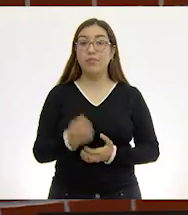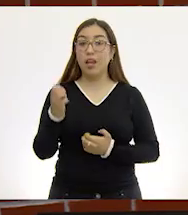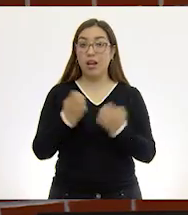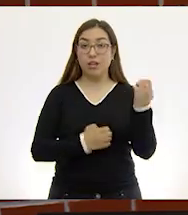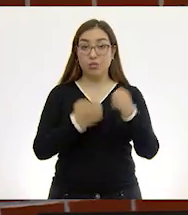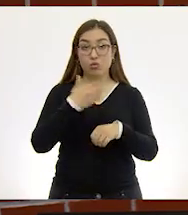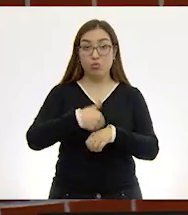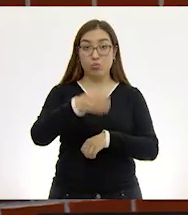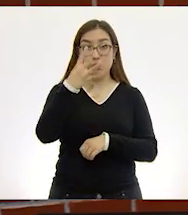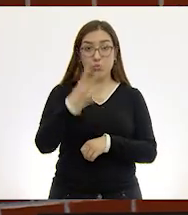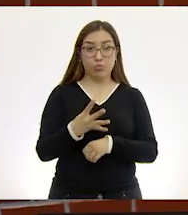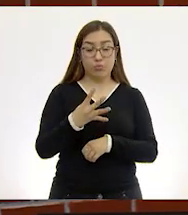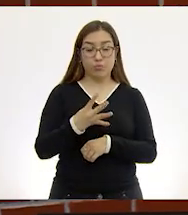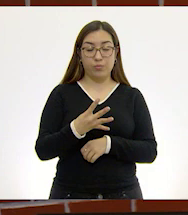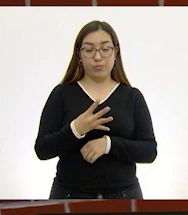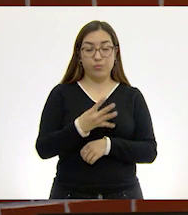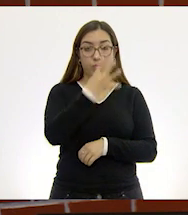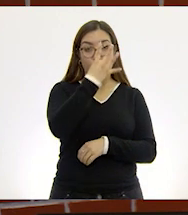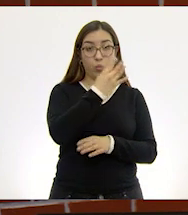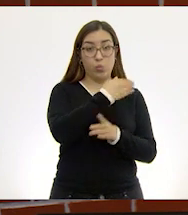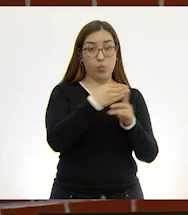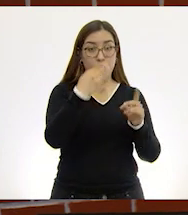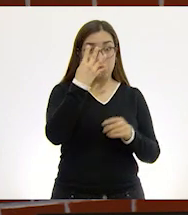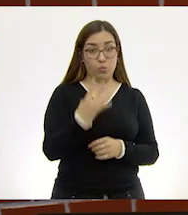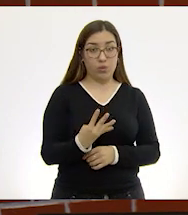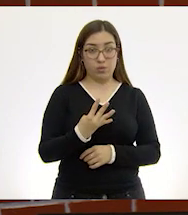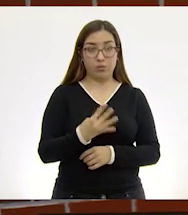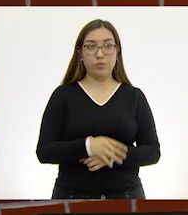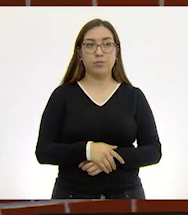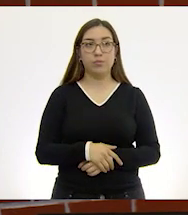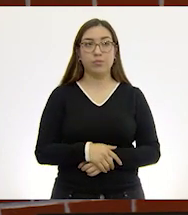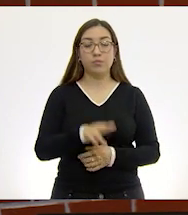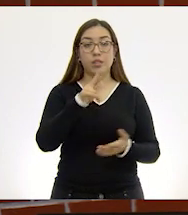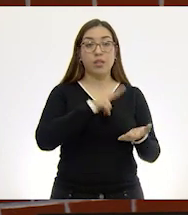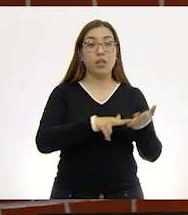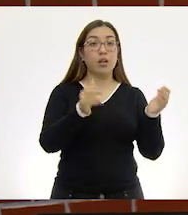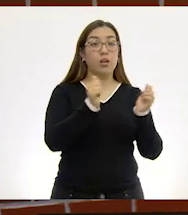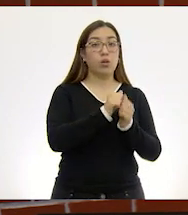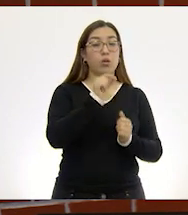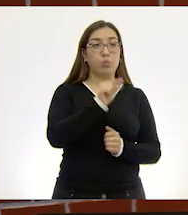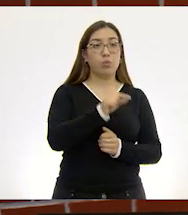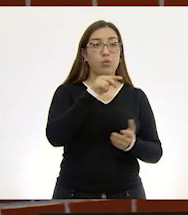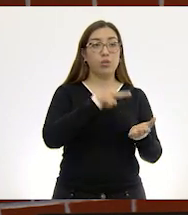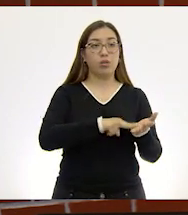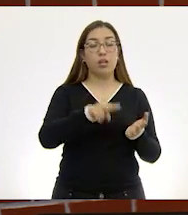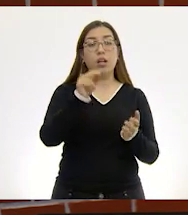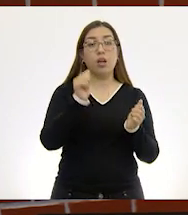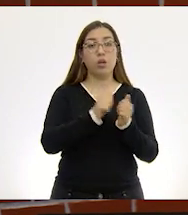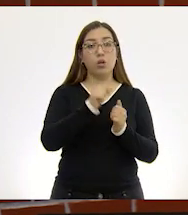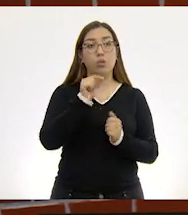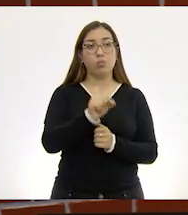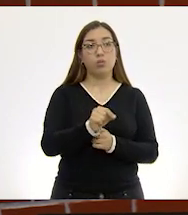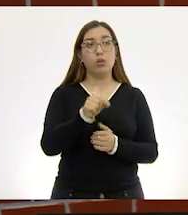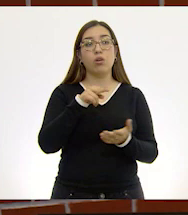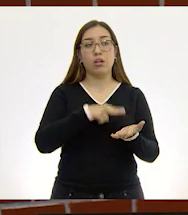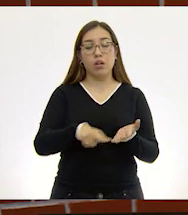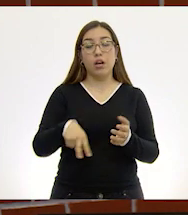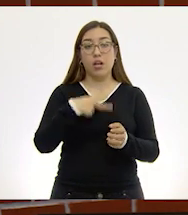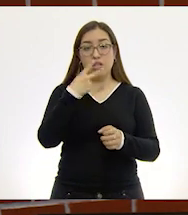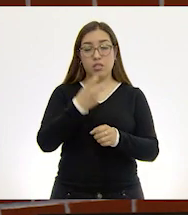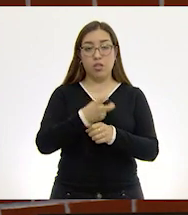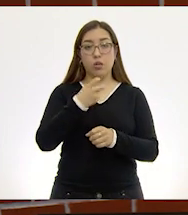Ejercicio número 4. Compás de 4/4. Negra con puntillo, negra con puntillo y negra. Segundo